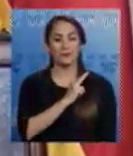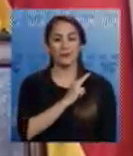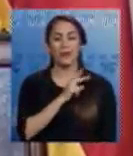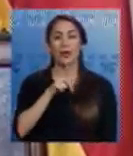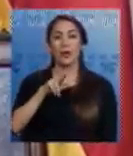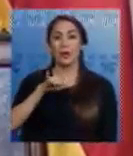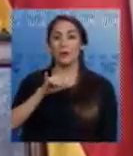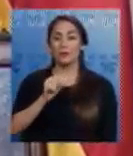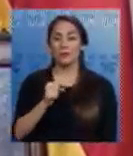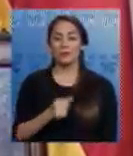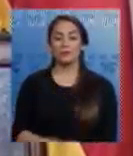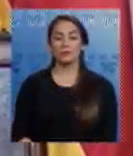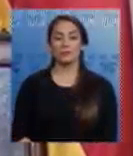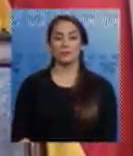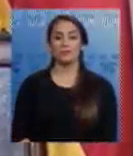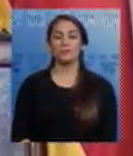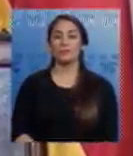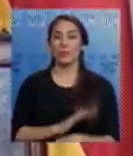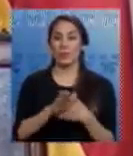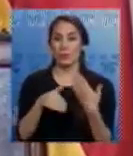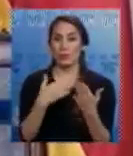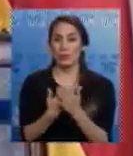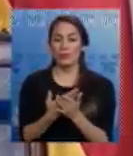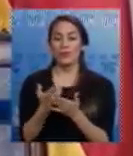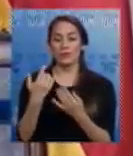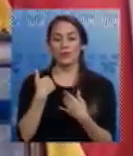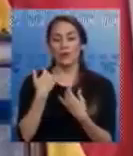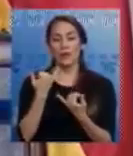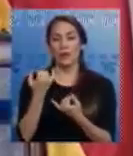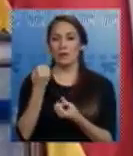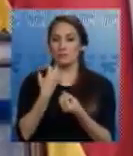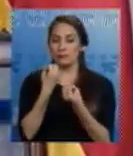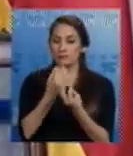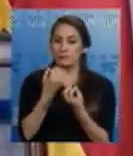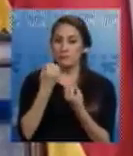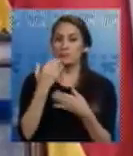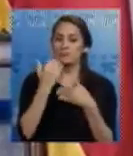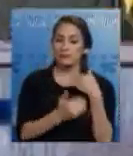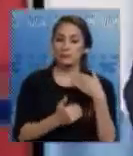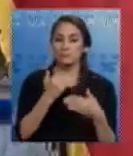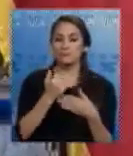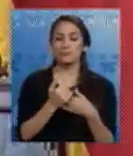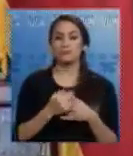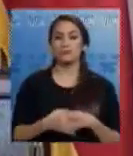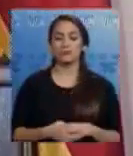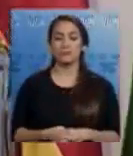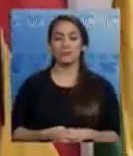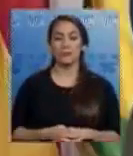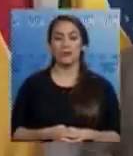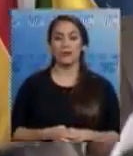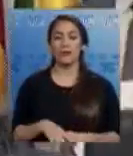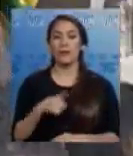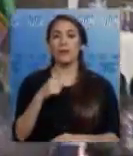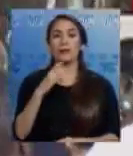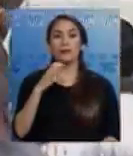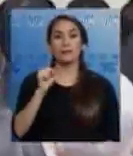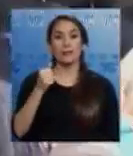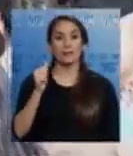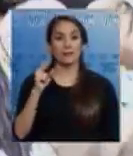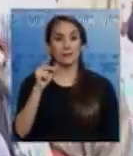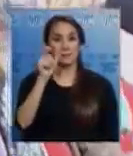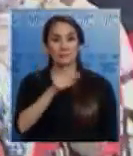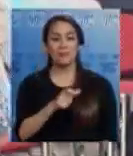Duque, todas esas cosas me he ido informando recién al llegar. La designación de César Montaño se